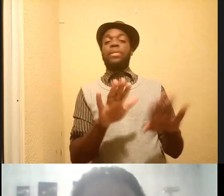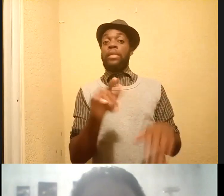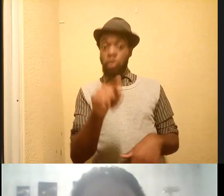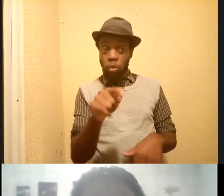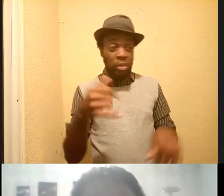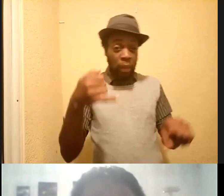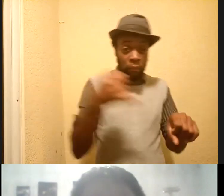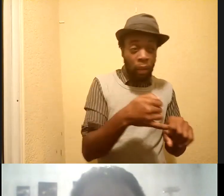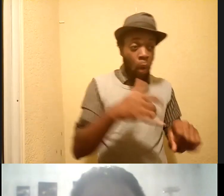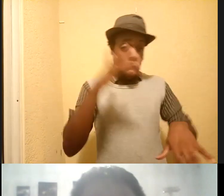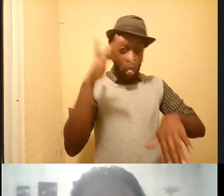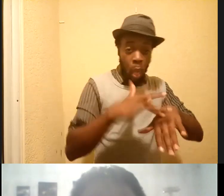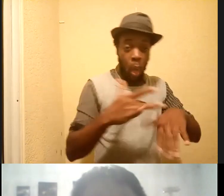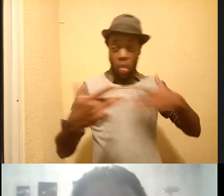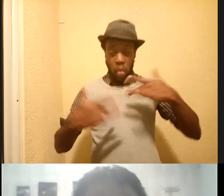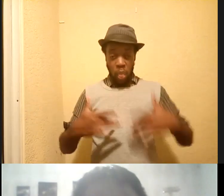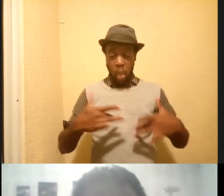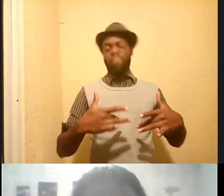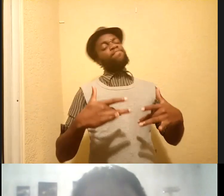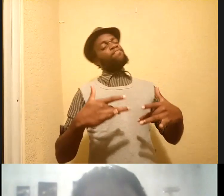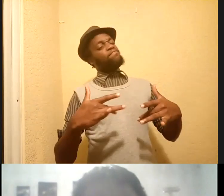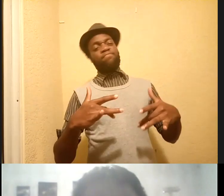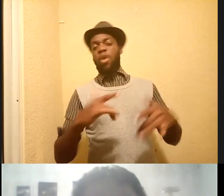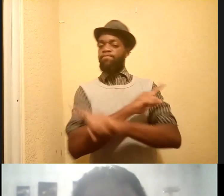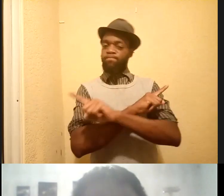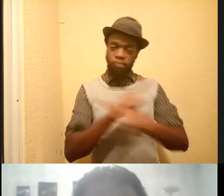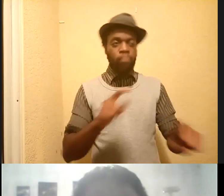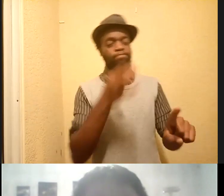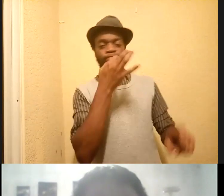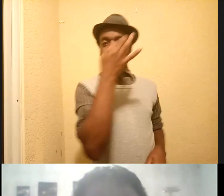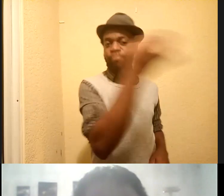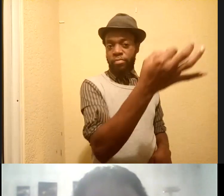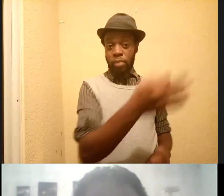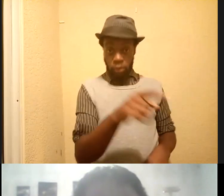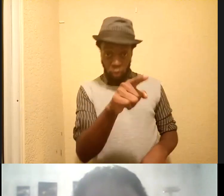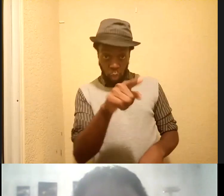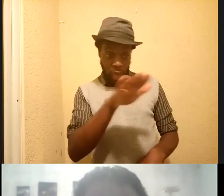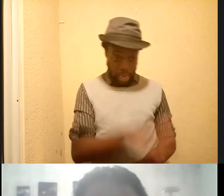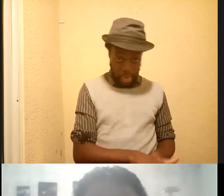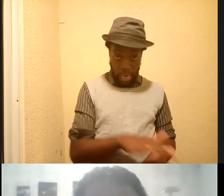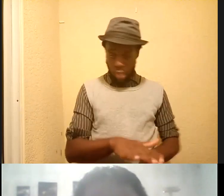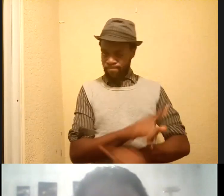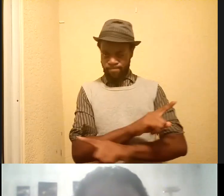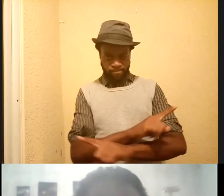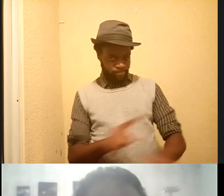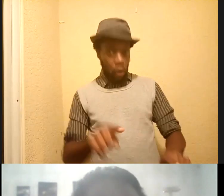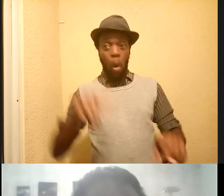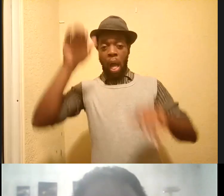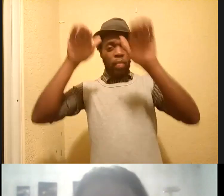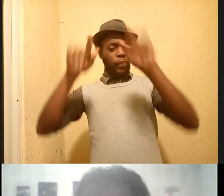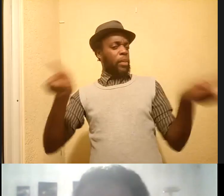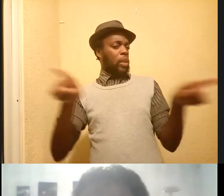eres niño, aún más, nadie puede tocarte porque los niños no están en condiciones absolutamente